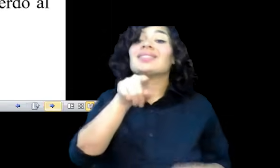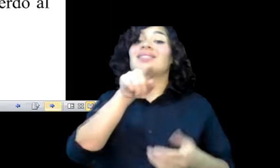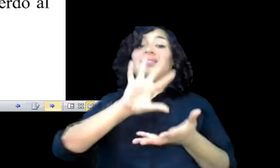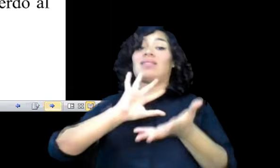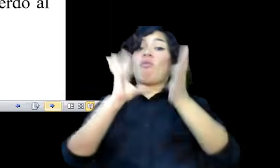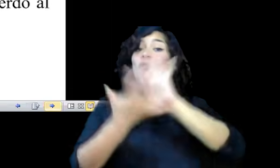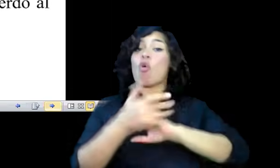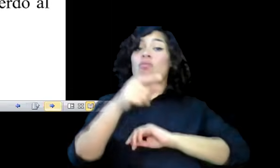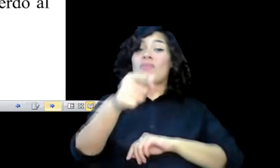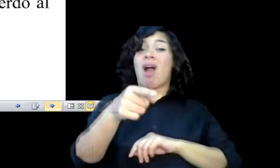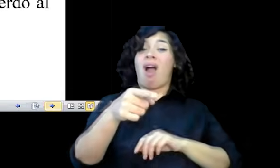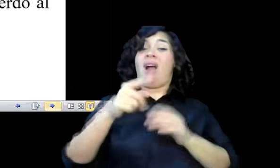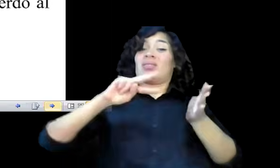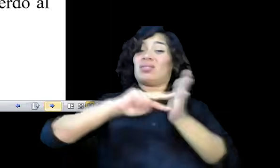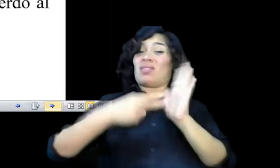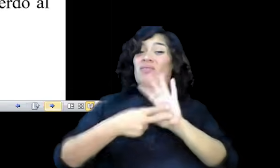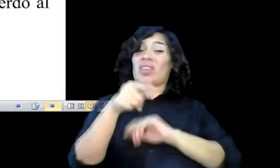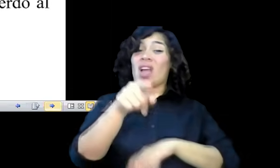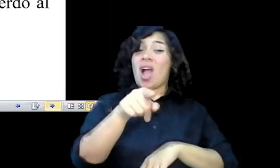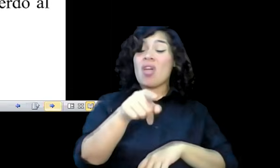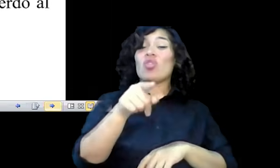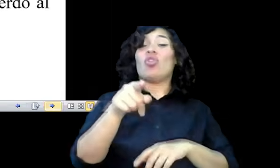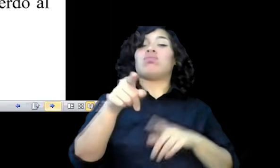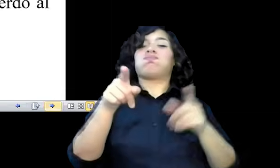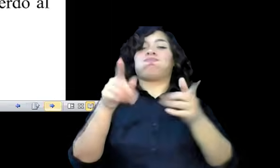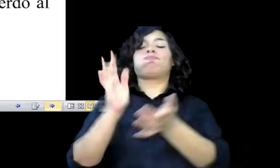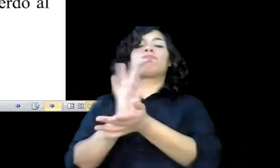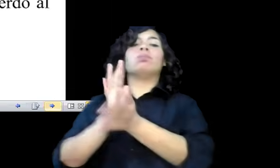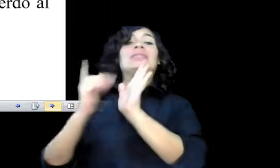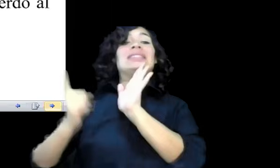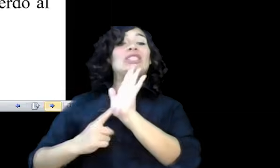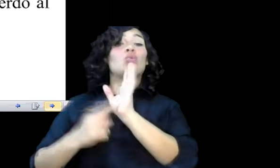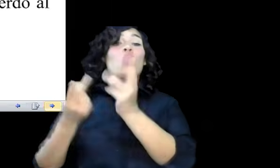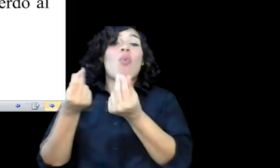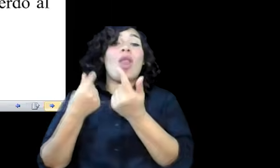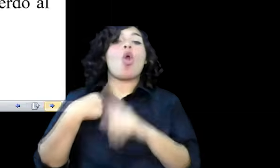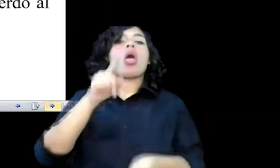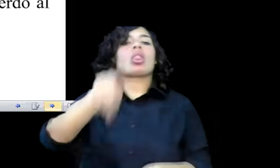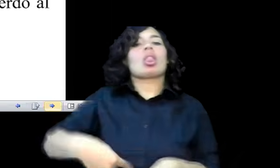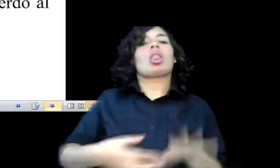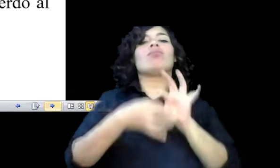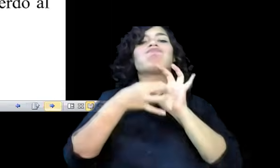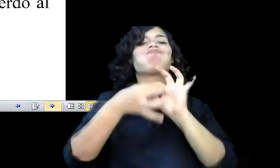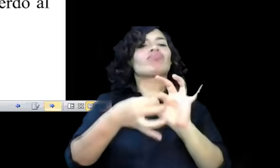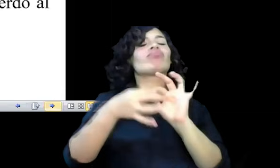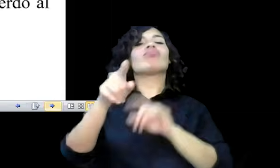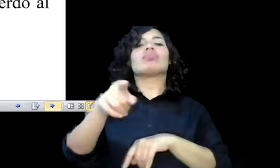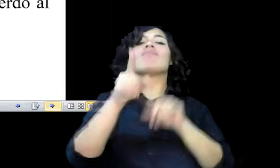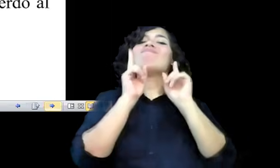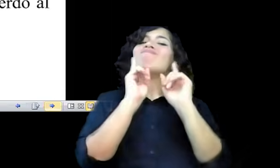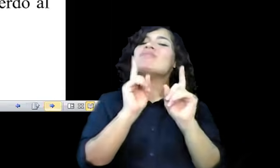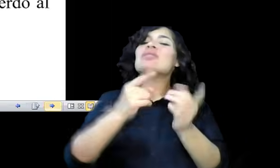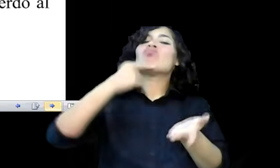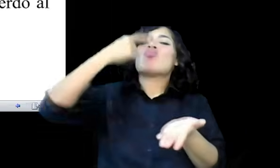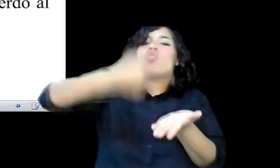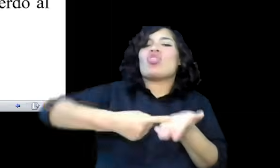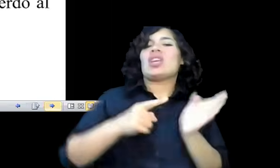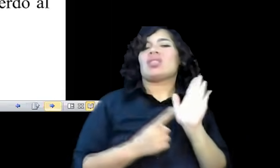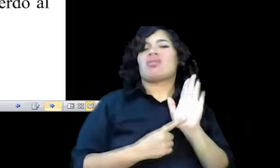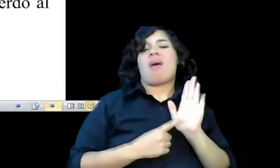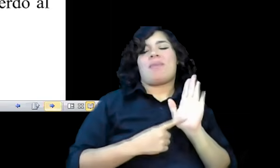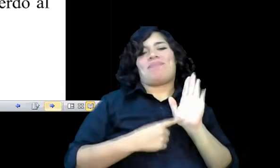este paralelismo con títulos valores, lleva a que en el mismo dictamen